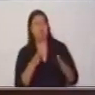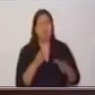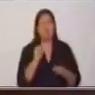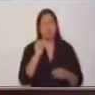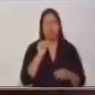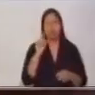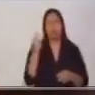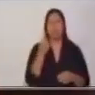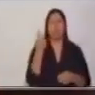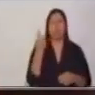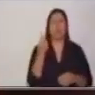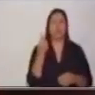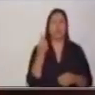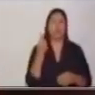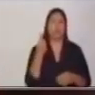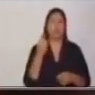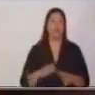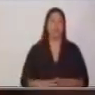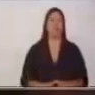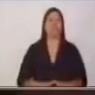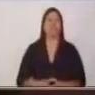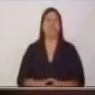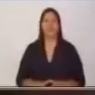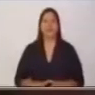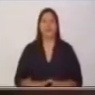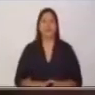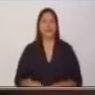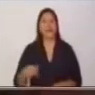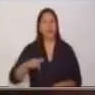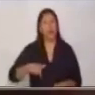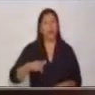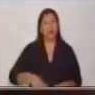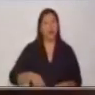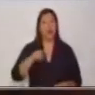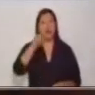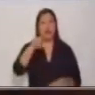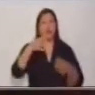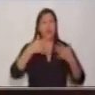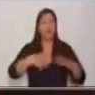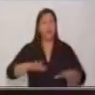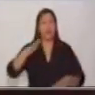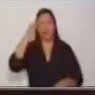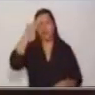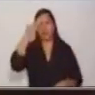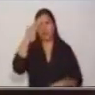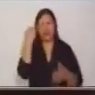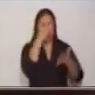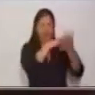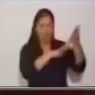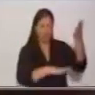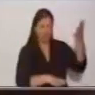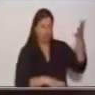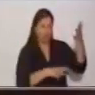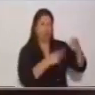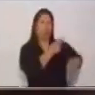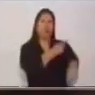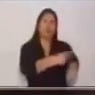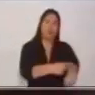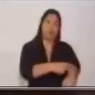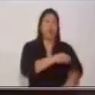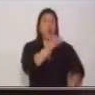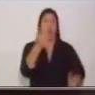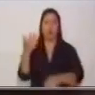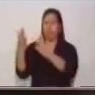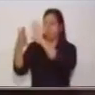presentar. Entonces ahora ya tienes la diferencia entre un texto narrativo y un texto